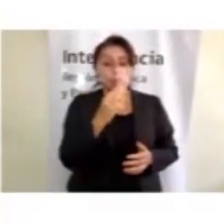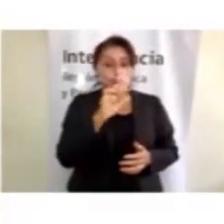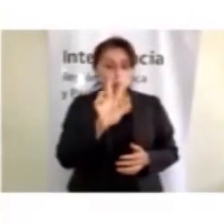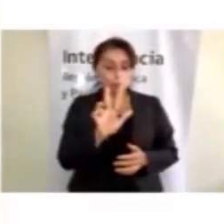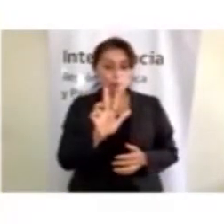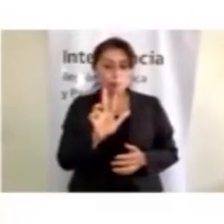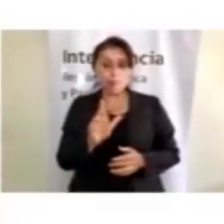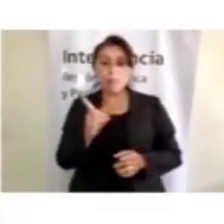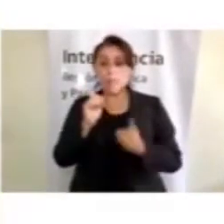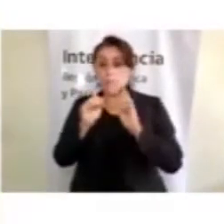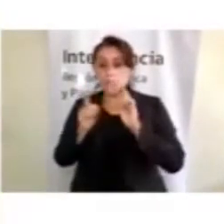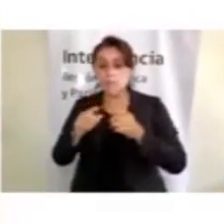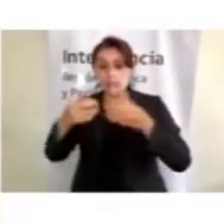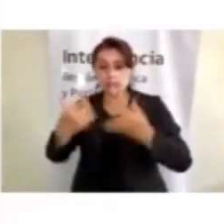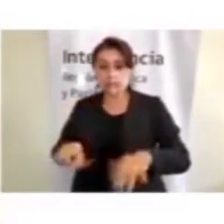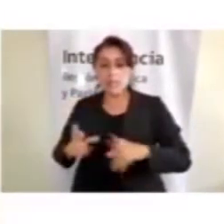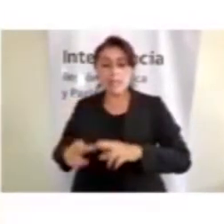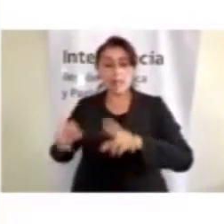30.039 y exámenes procesados